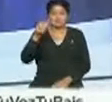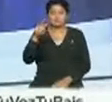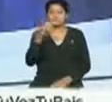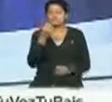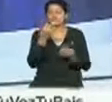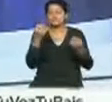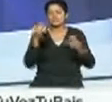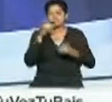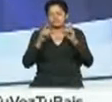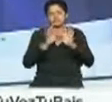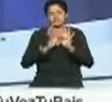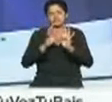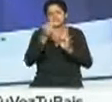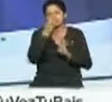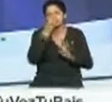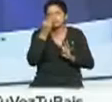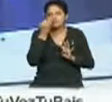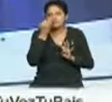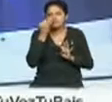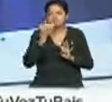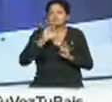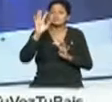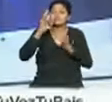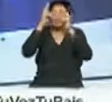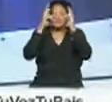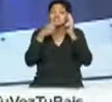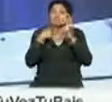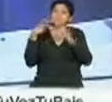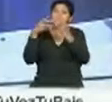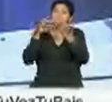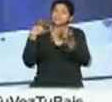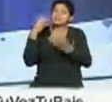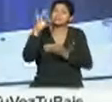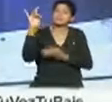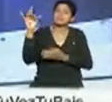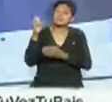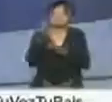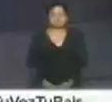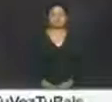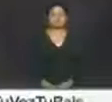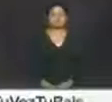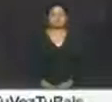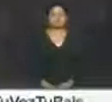florales y rezando para despedir a su rey, que murió a los 88 años de edad.